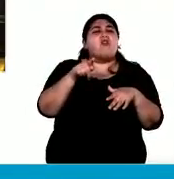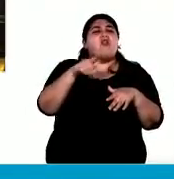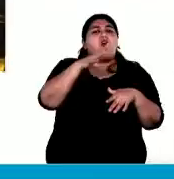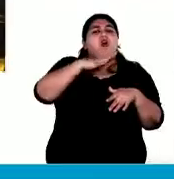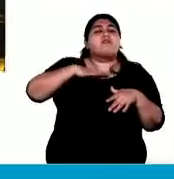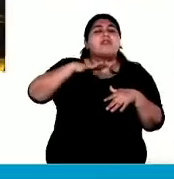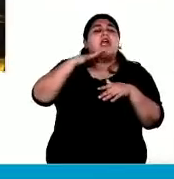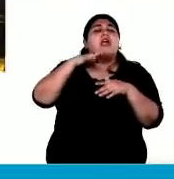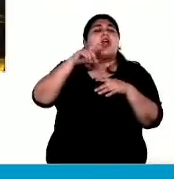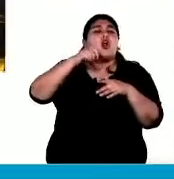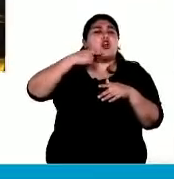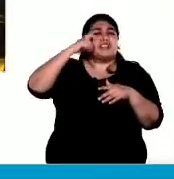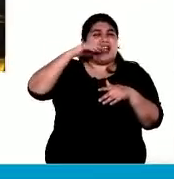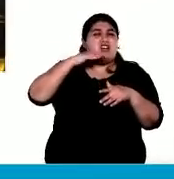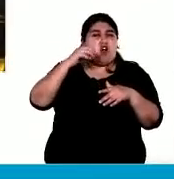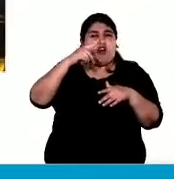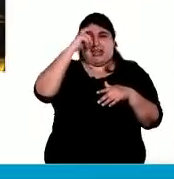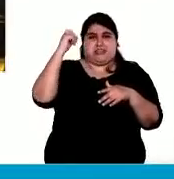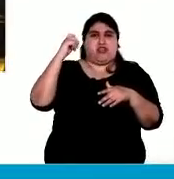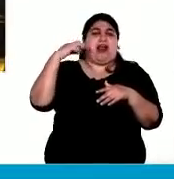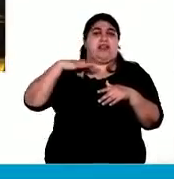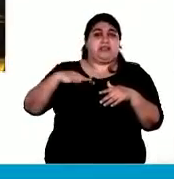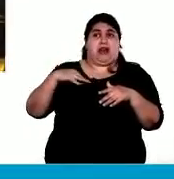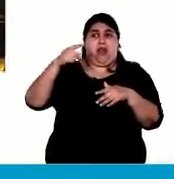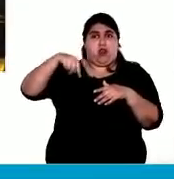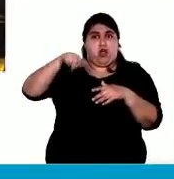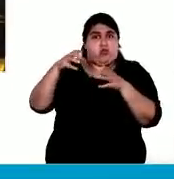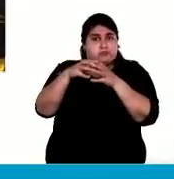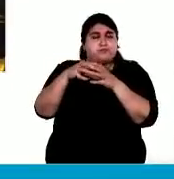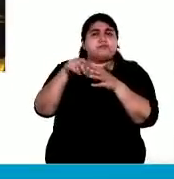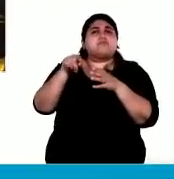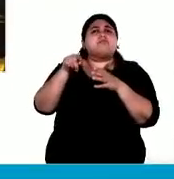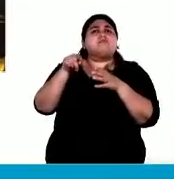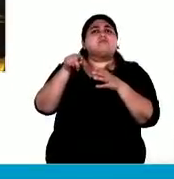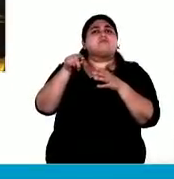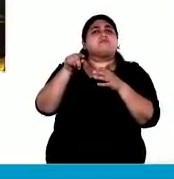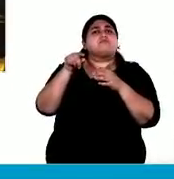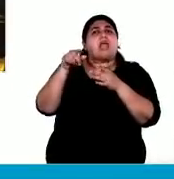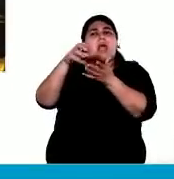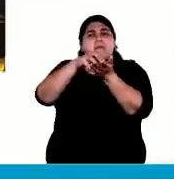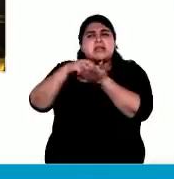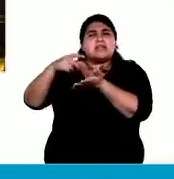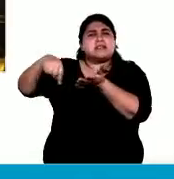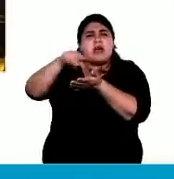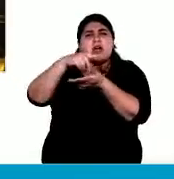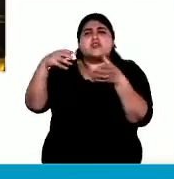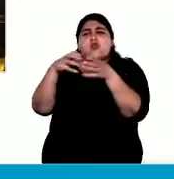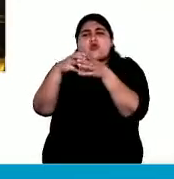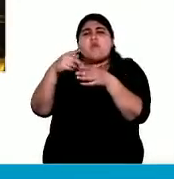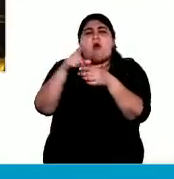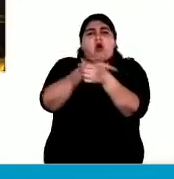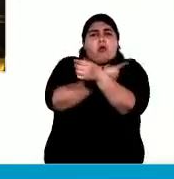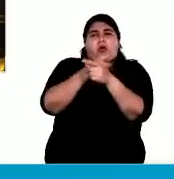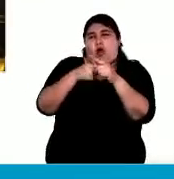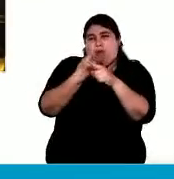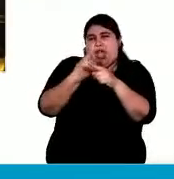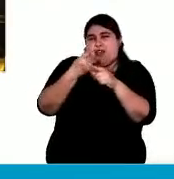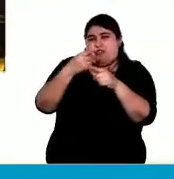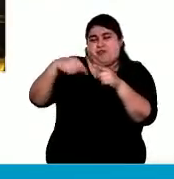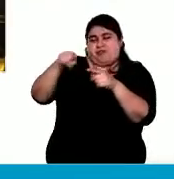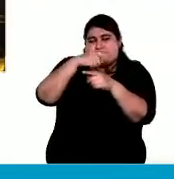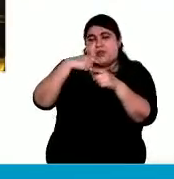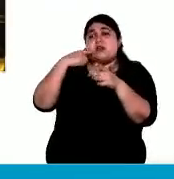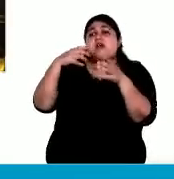del salario donde entre empresarios cúpulas sindicales y el mismo gobierno convalidaron un salario